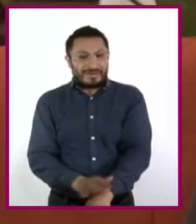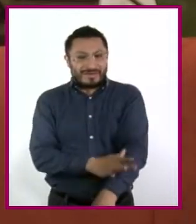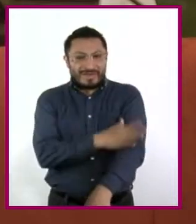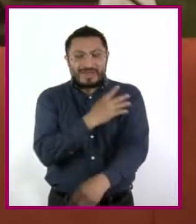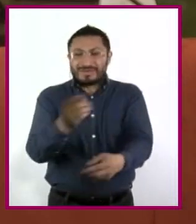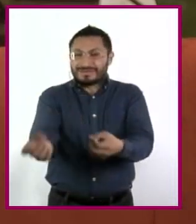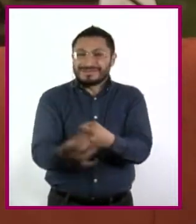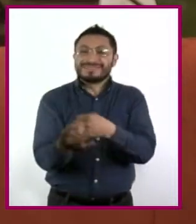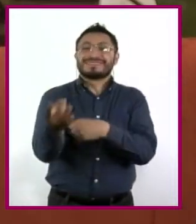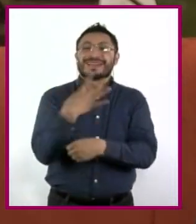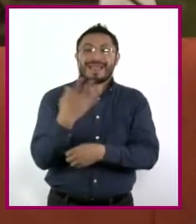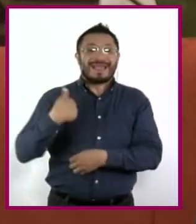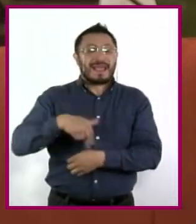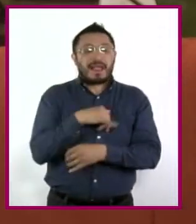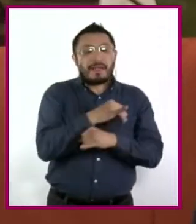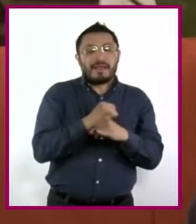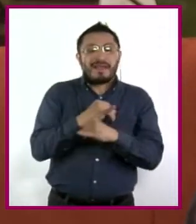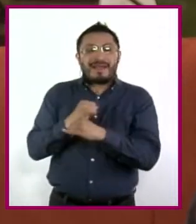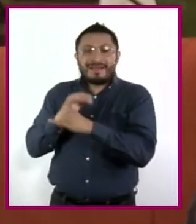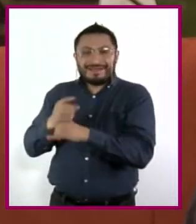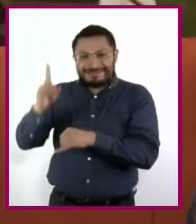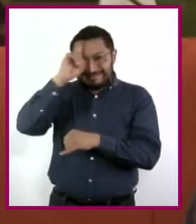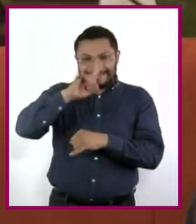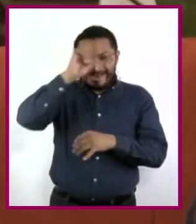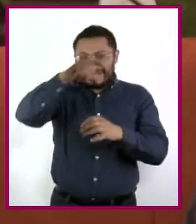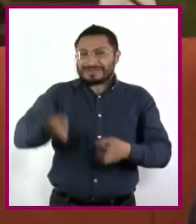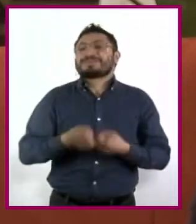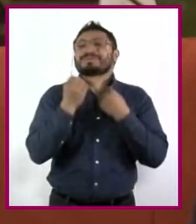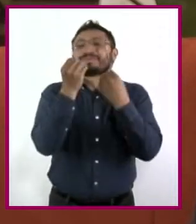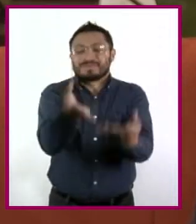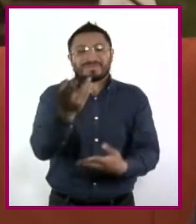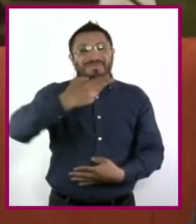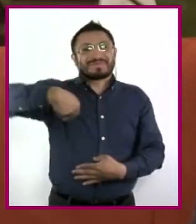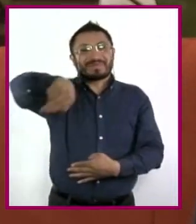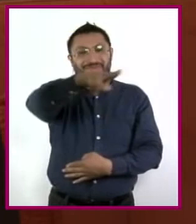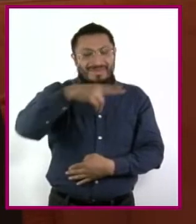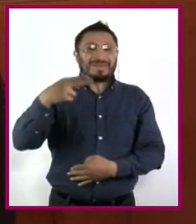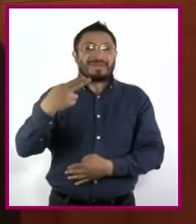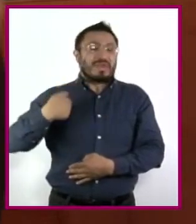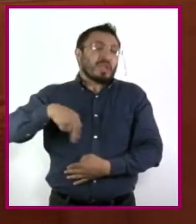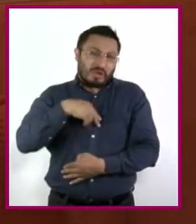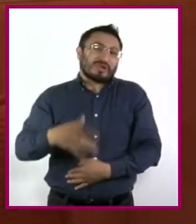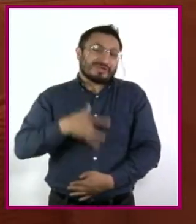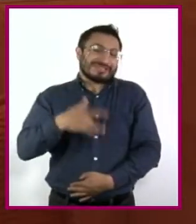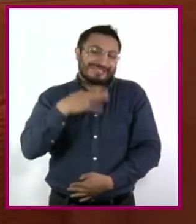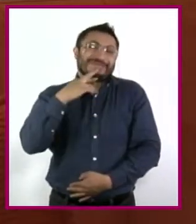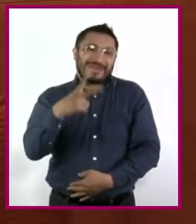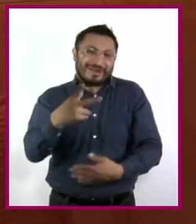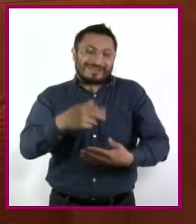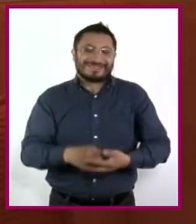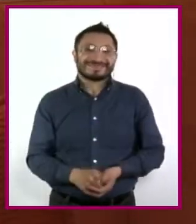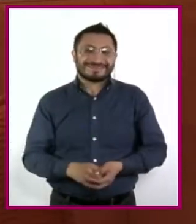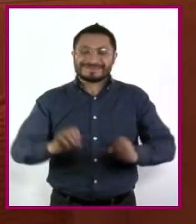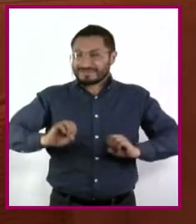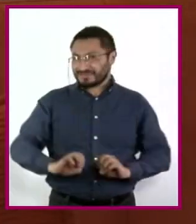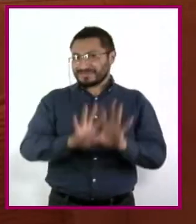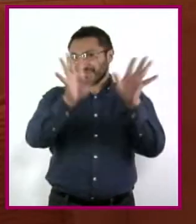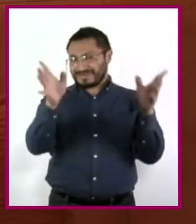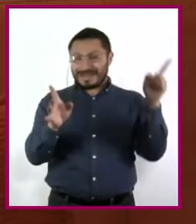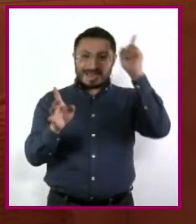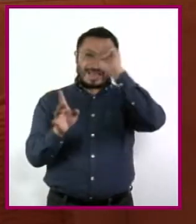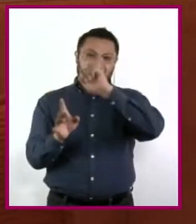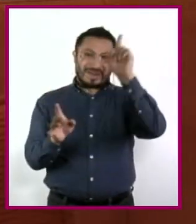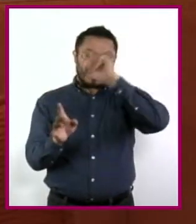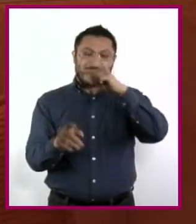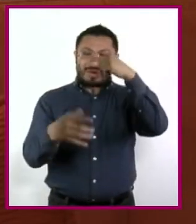Nosotros investigamos y les damos algunas recomendaciones prácticas para que se sientan mejor. Les aclaro que las recomendaciones que les